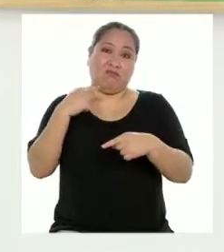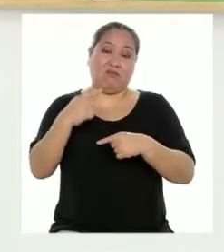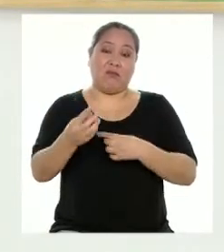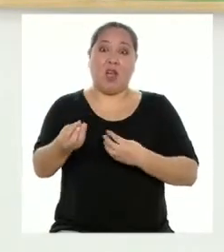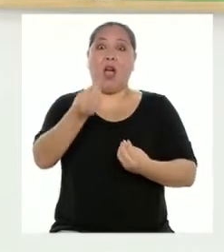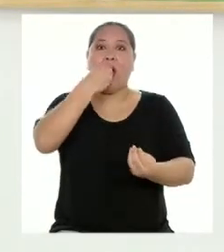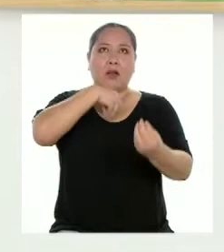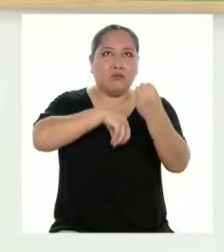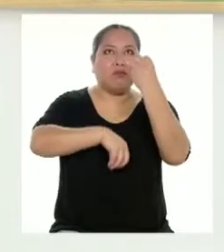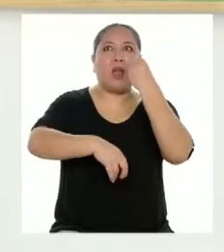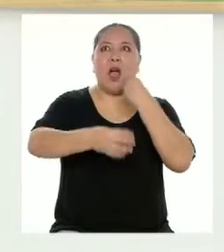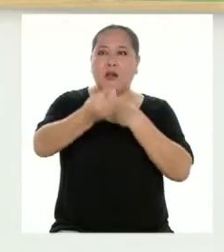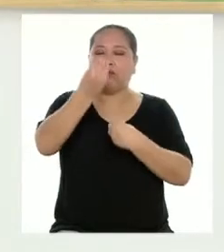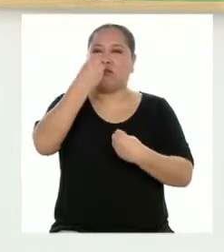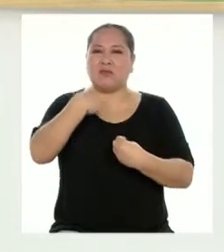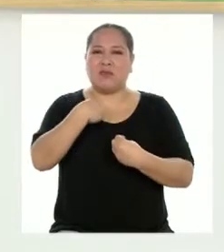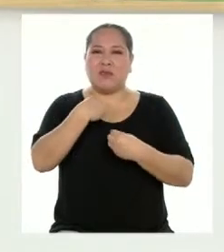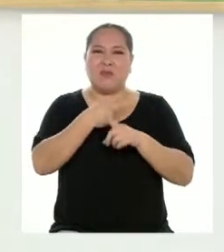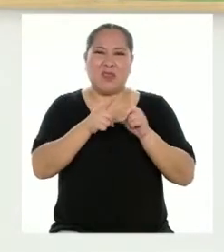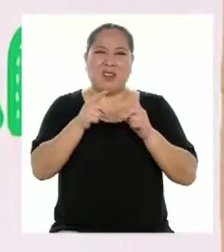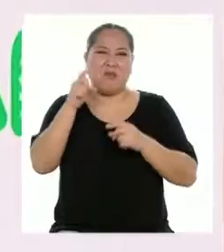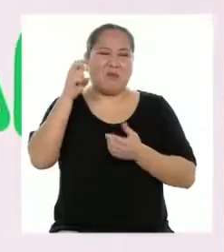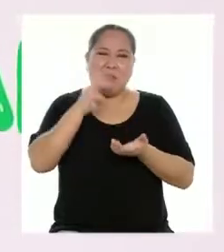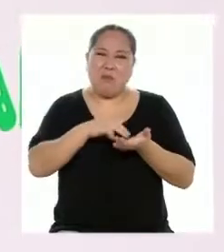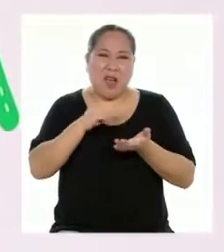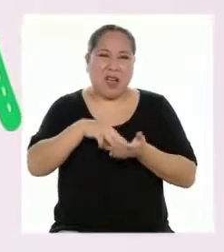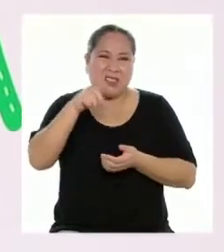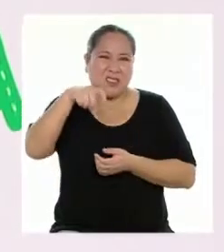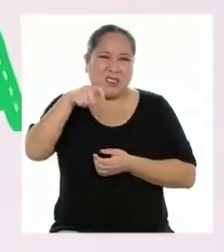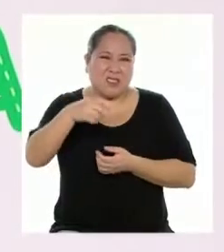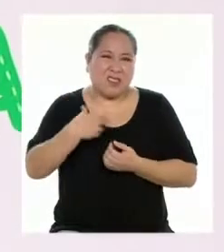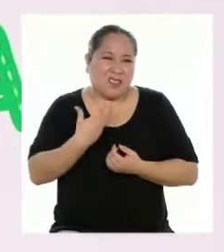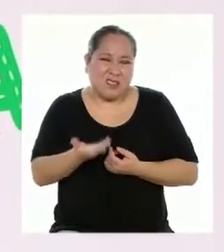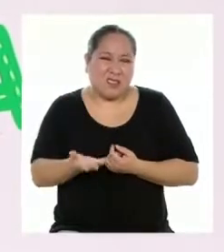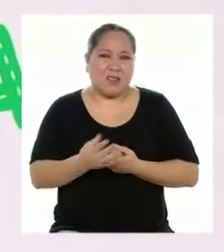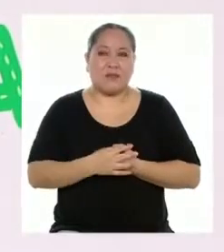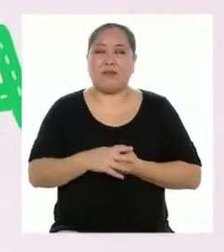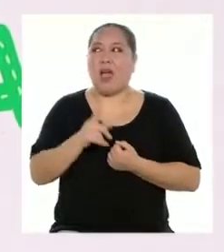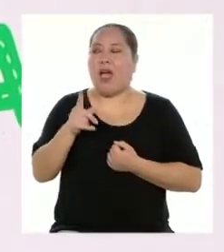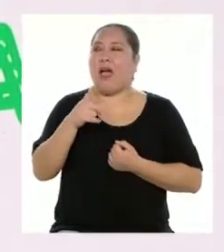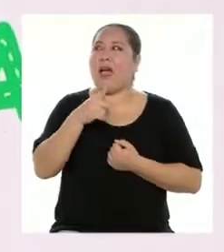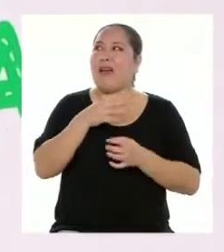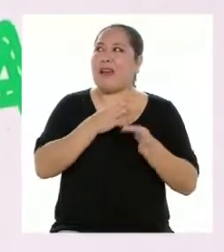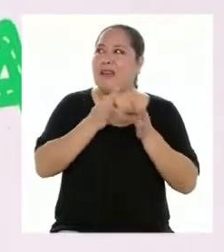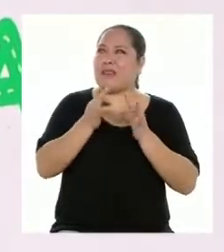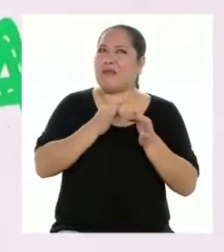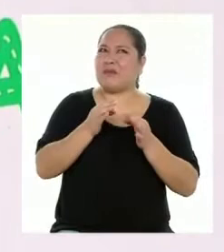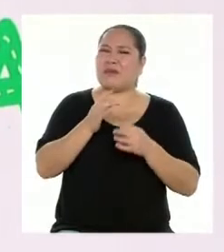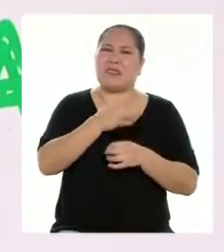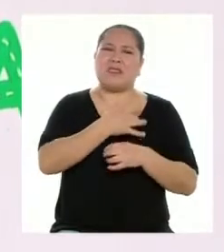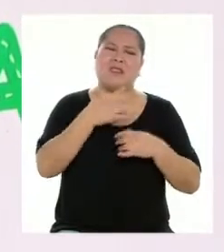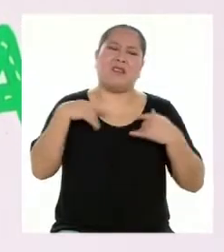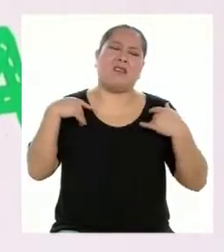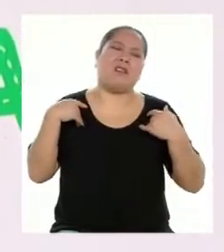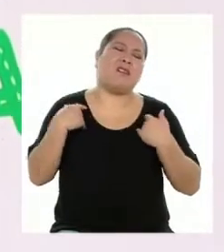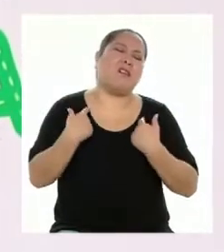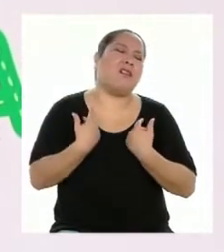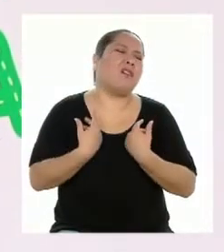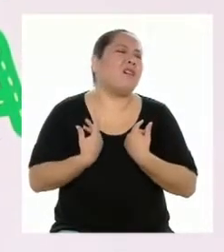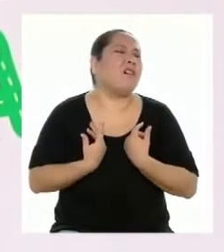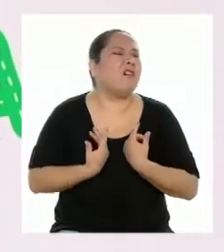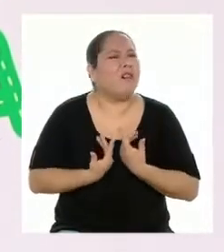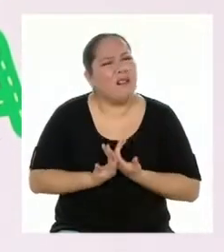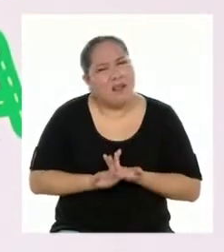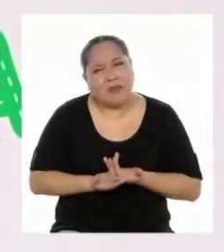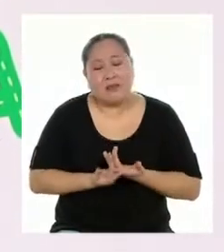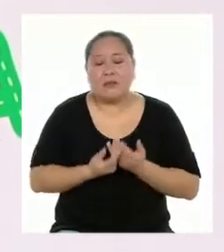los consumamos, más sentiremos que los necesitamos. Eso podría explicar por qué a veces me siento tan cansado, a pesar